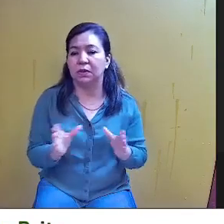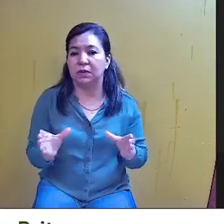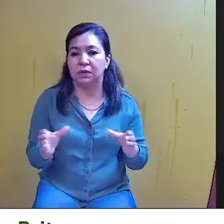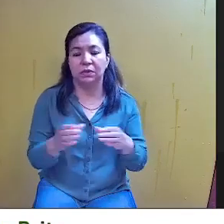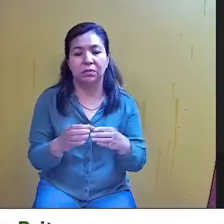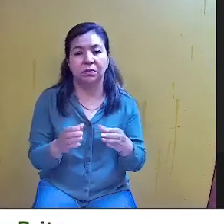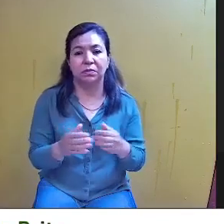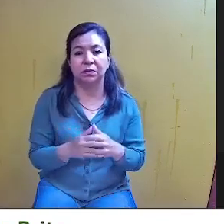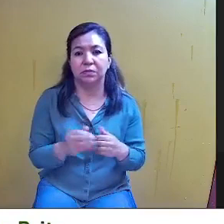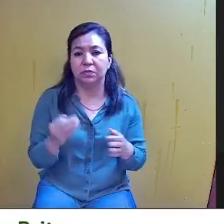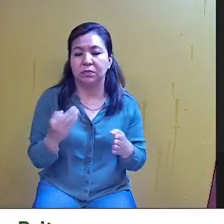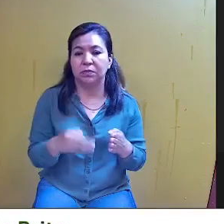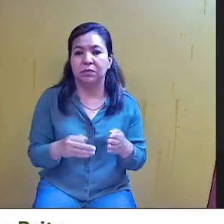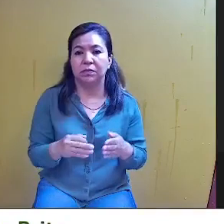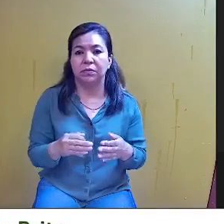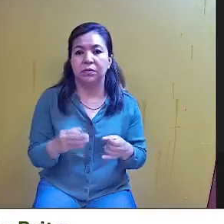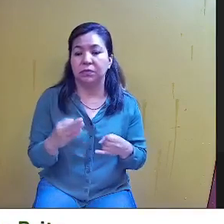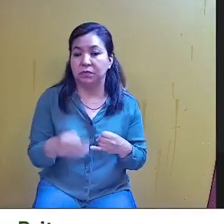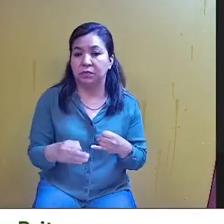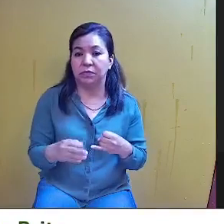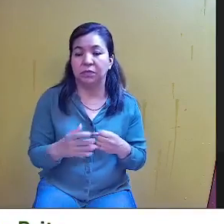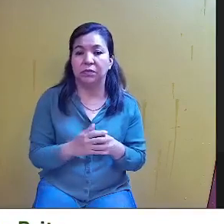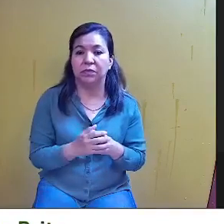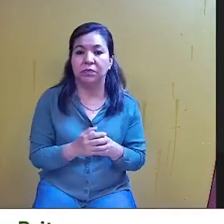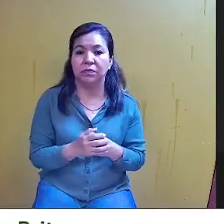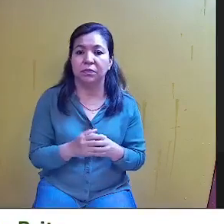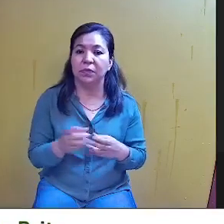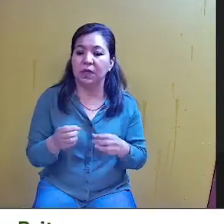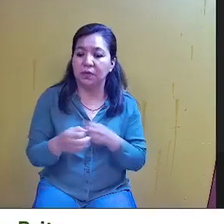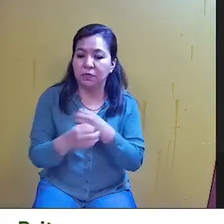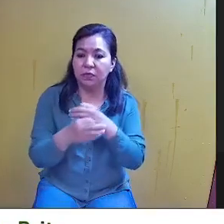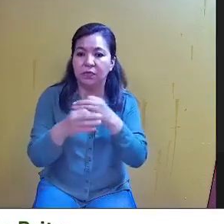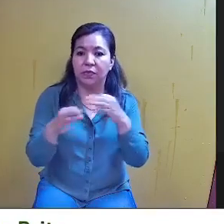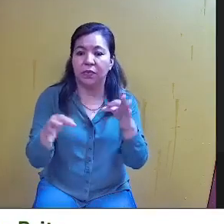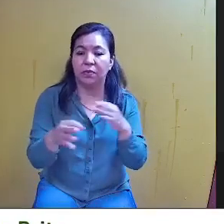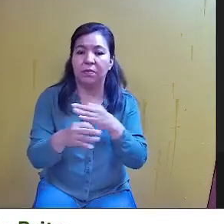y notifíquese como en derecho corresponde.